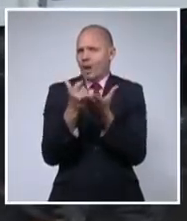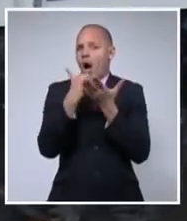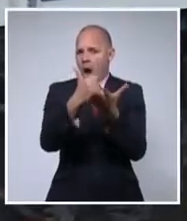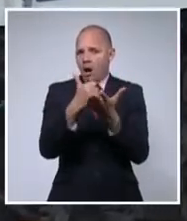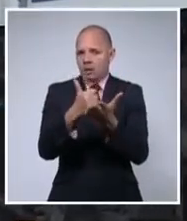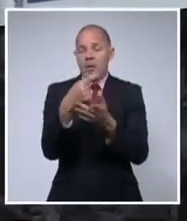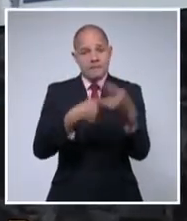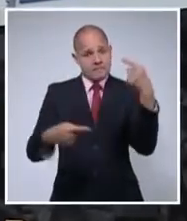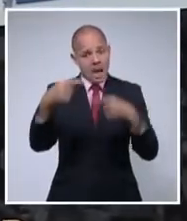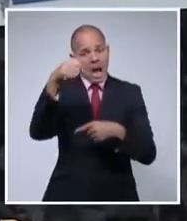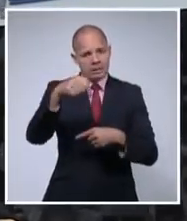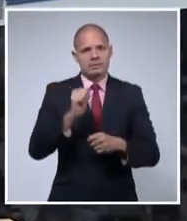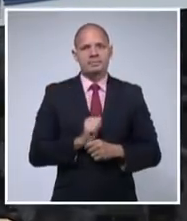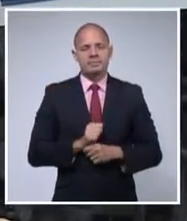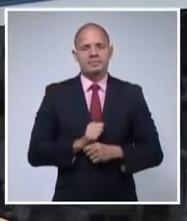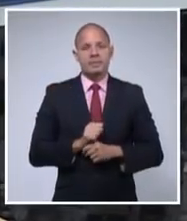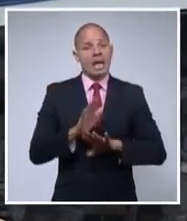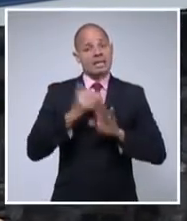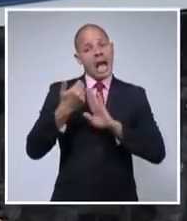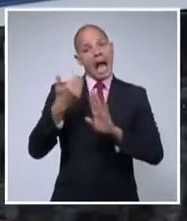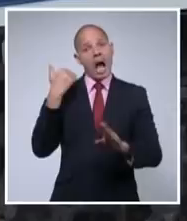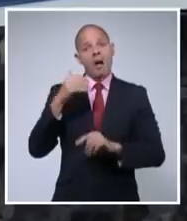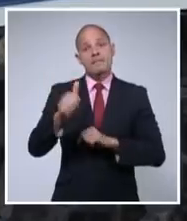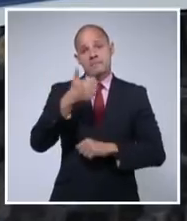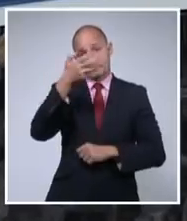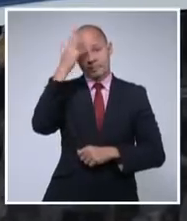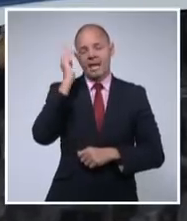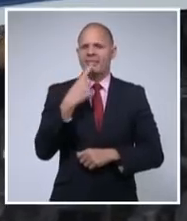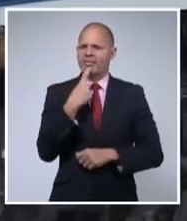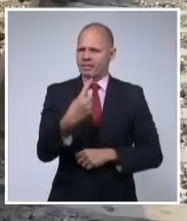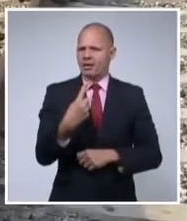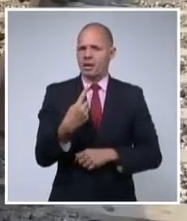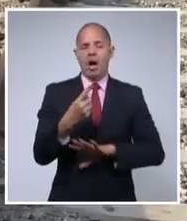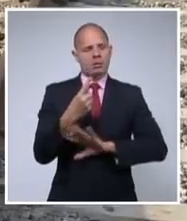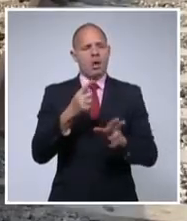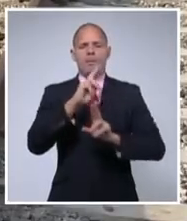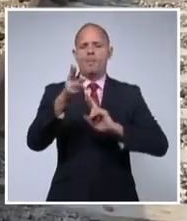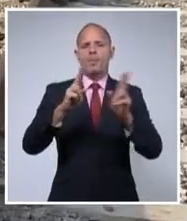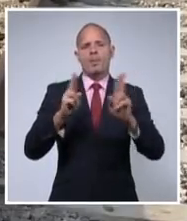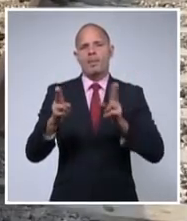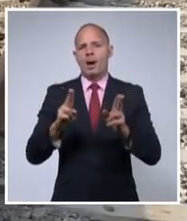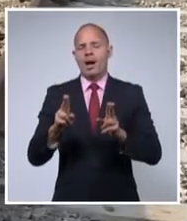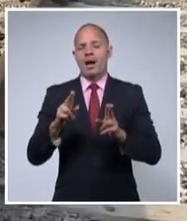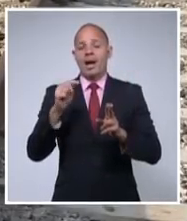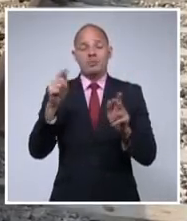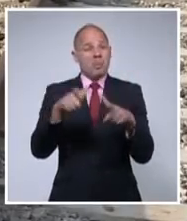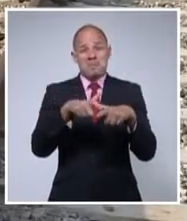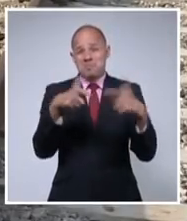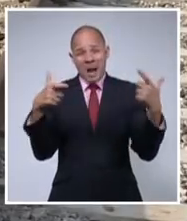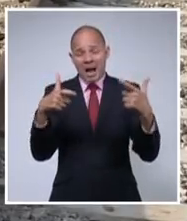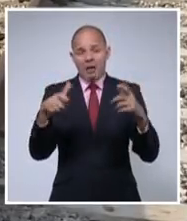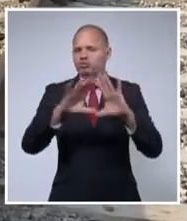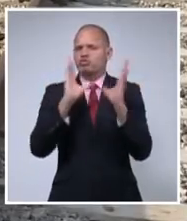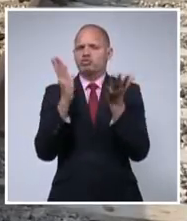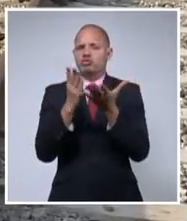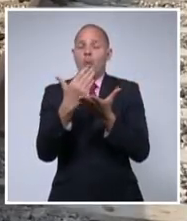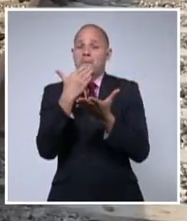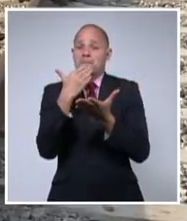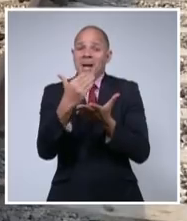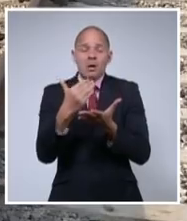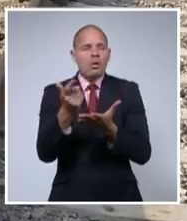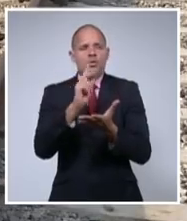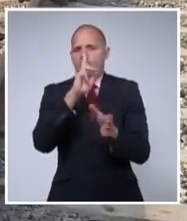República, Miguel Díaz-Canel Bermúdez, ha indicado transportar todo lo que se pueda por el